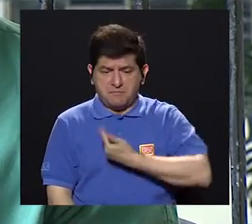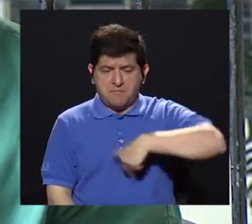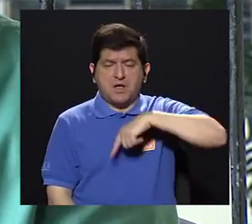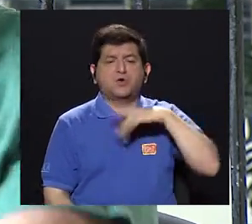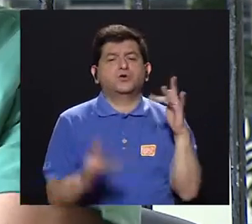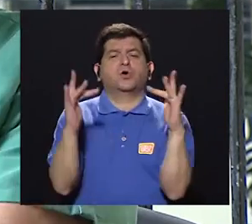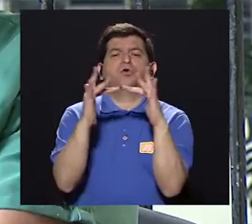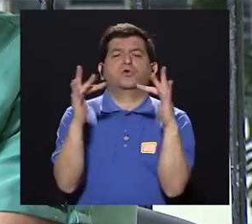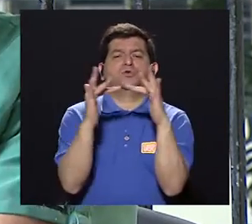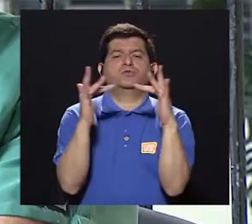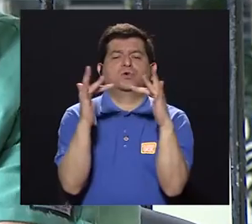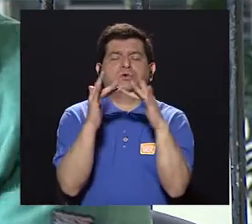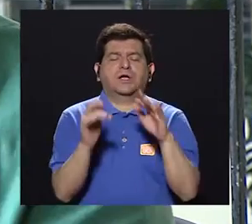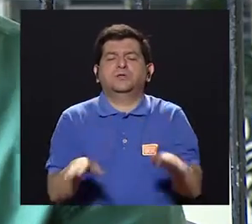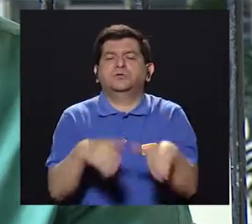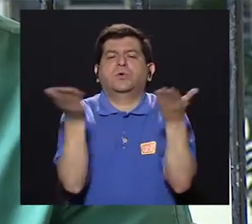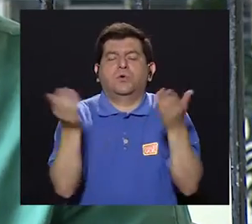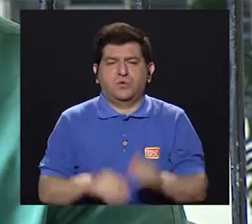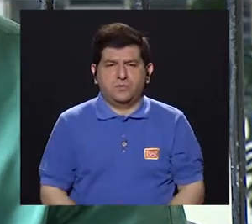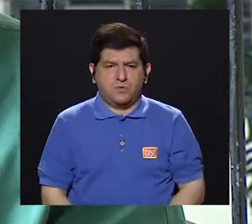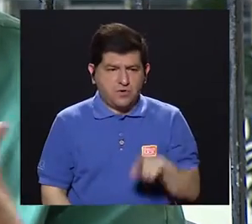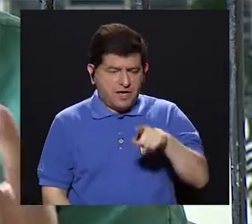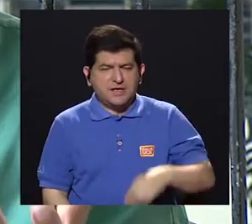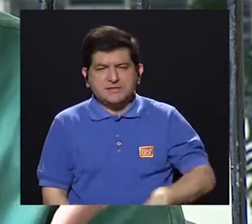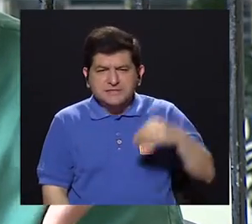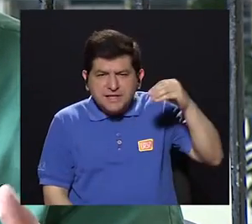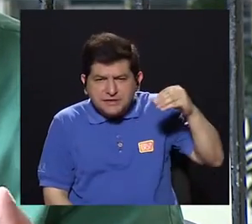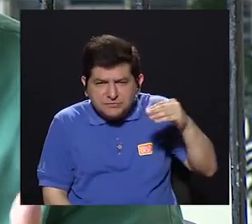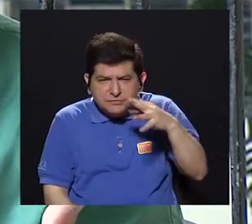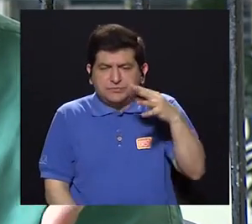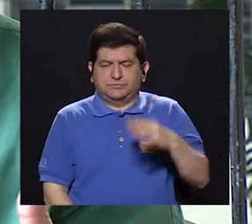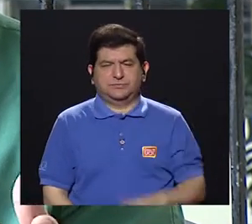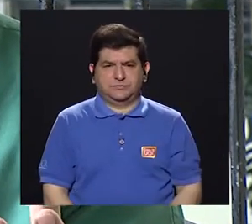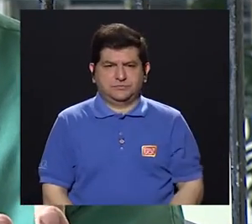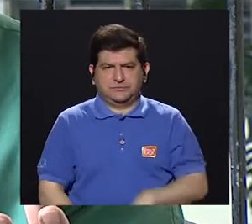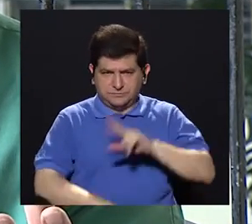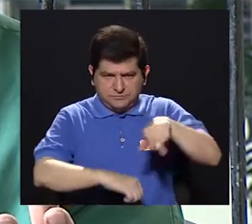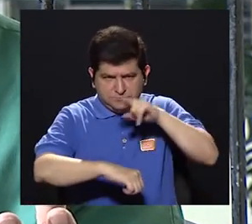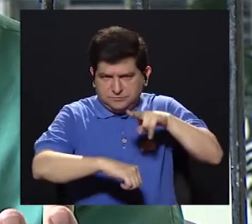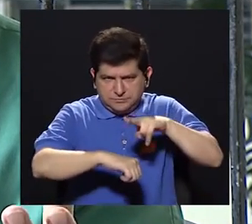que estamos en contacto con la radiación. La radiación particularmente,